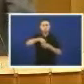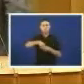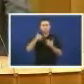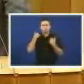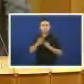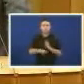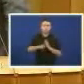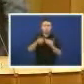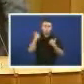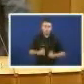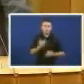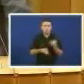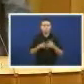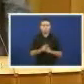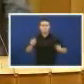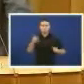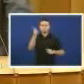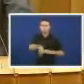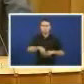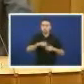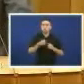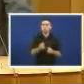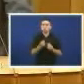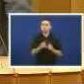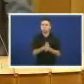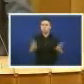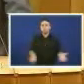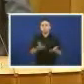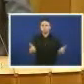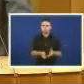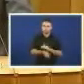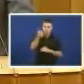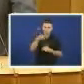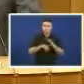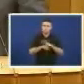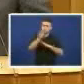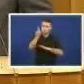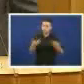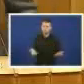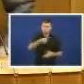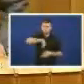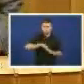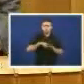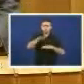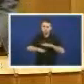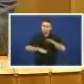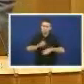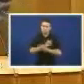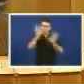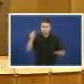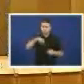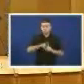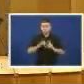estamos dando pasos decididos nesa dirección en este ano o goberno